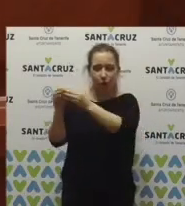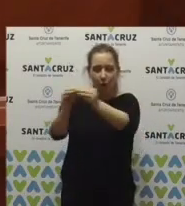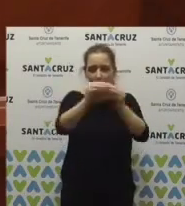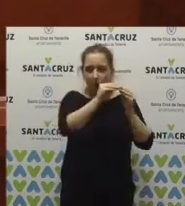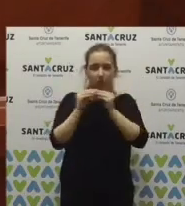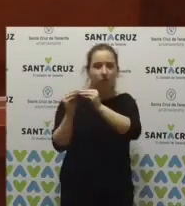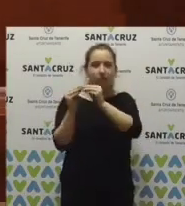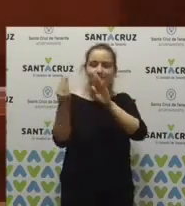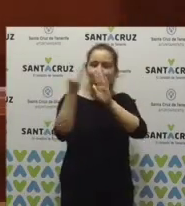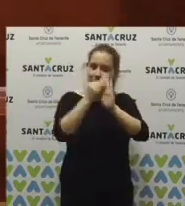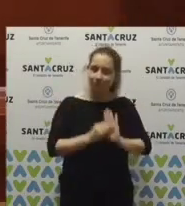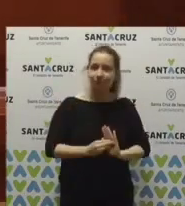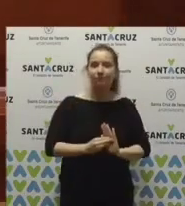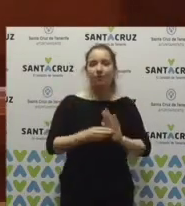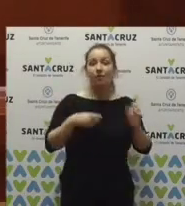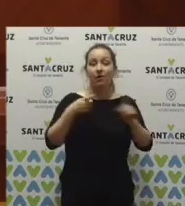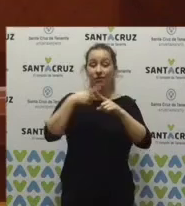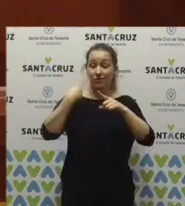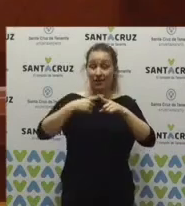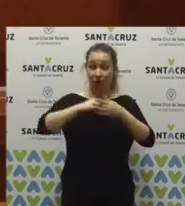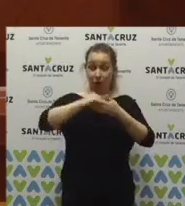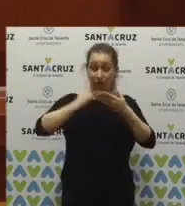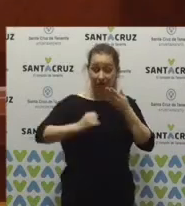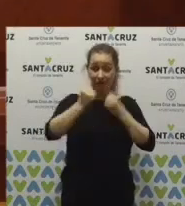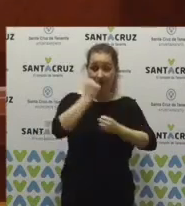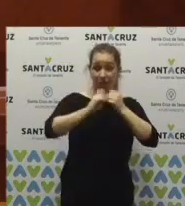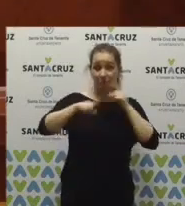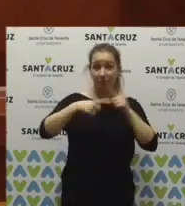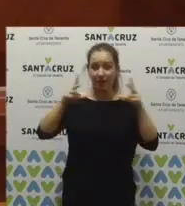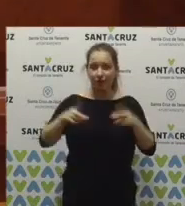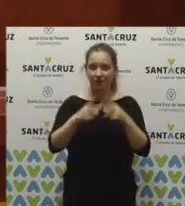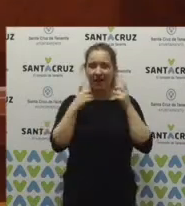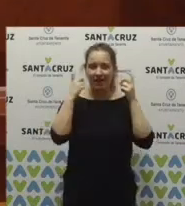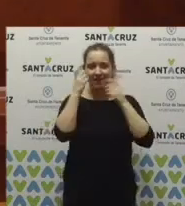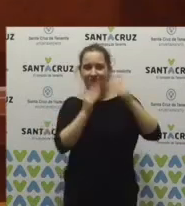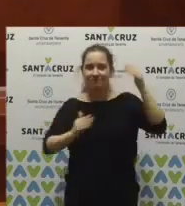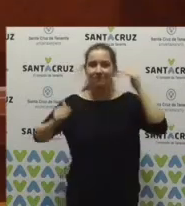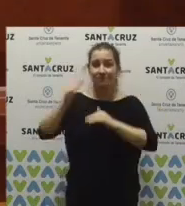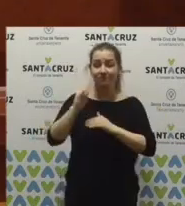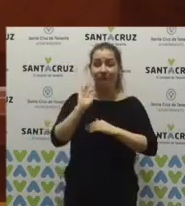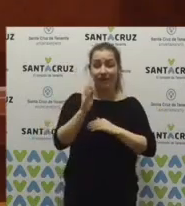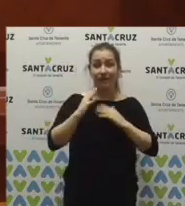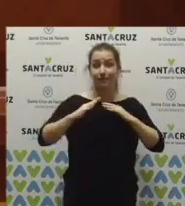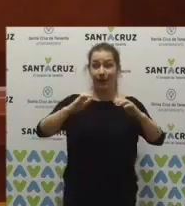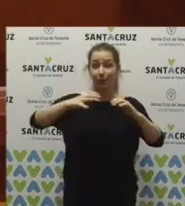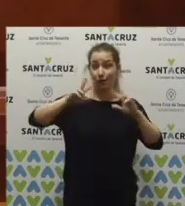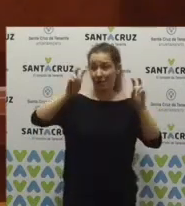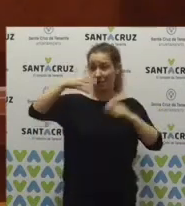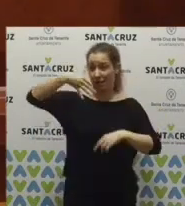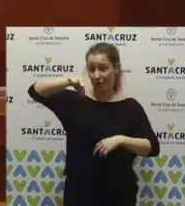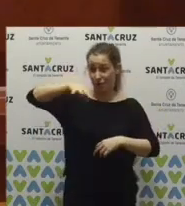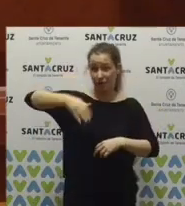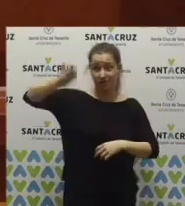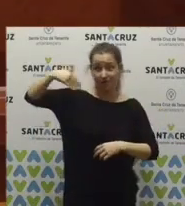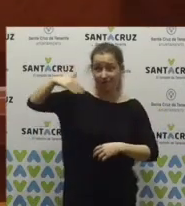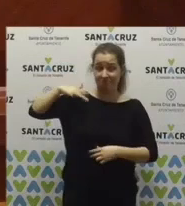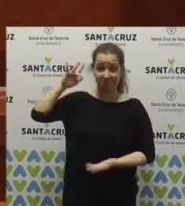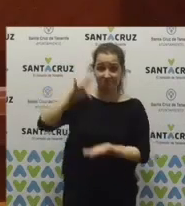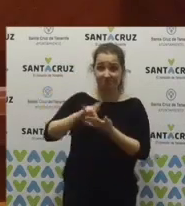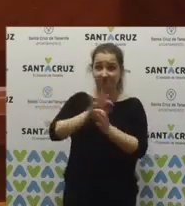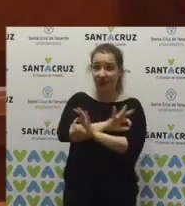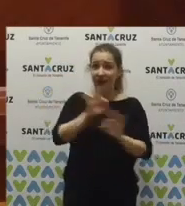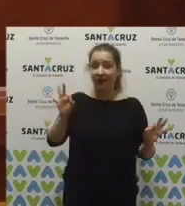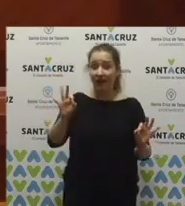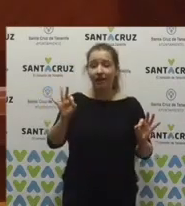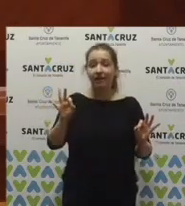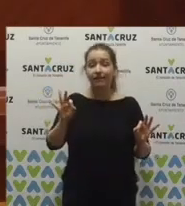a santacruz de la crisis económica y social lo cierto es que sp no se llegó a celebrar y lógicamente no vemos dejar el saco roto ni tirar la basura al trabajo que